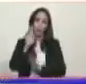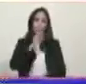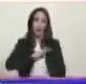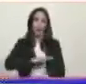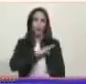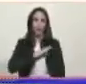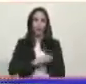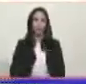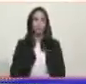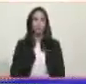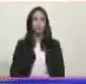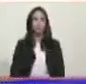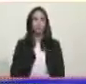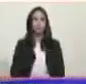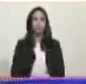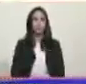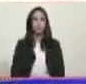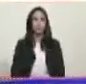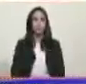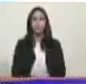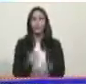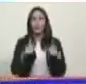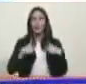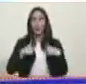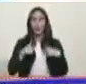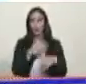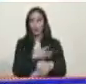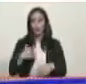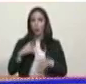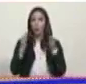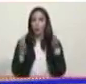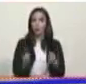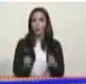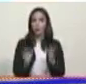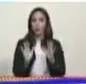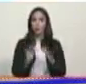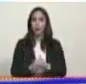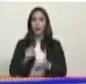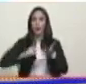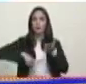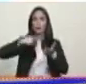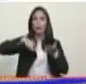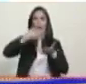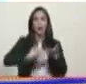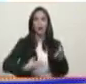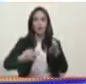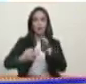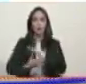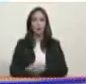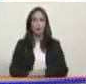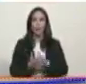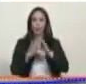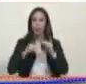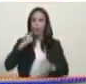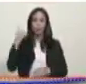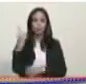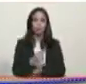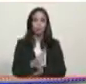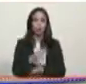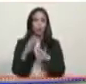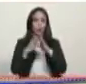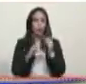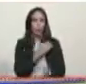Yo quiero proceder oficialmente a firmar el punto de cuenta y el decreto